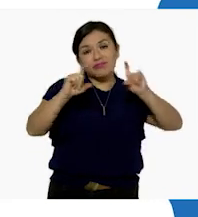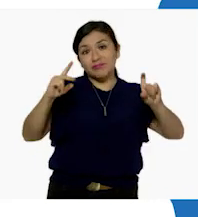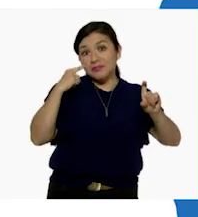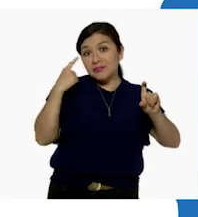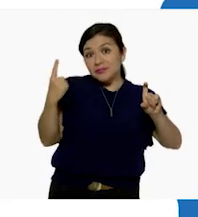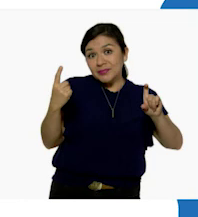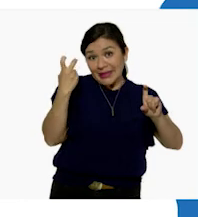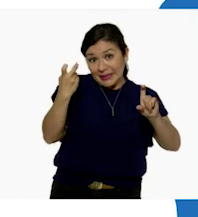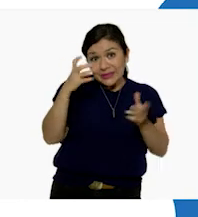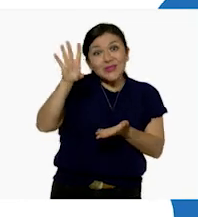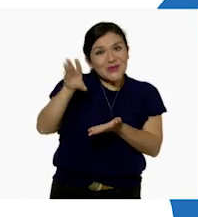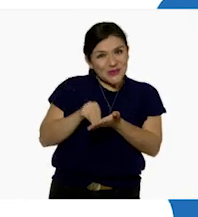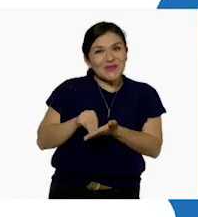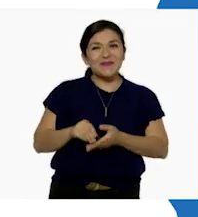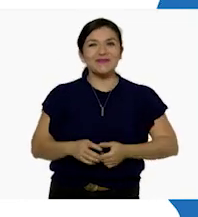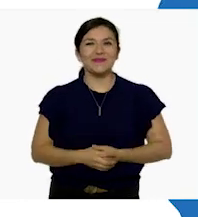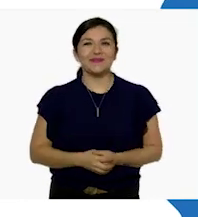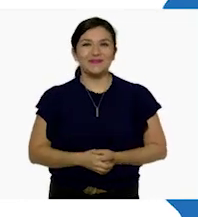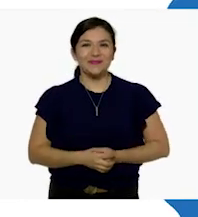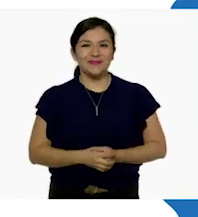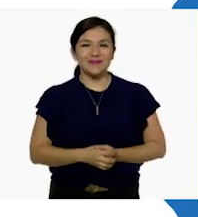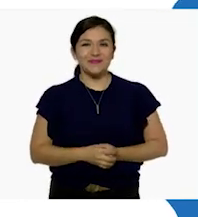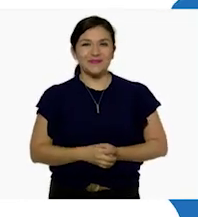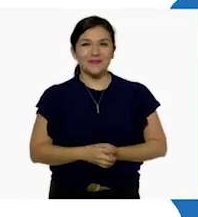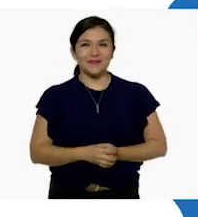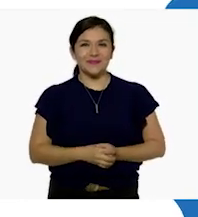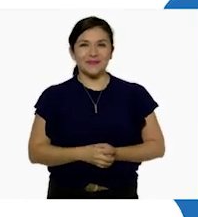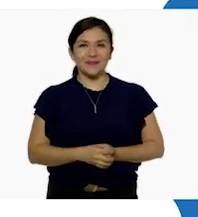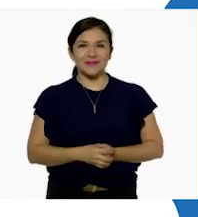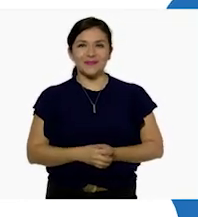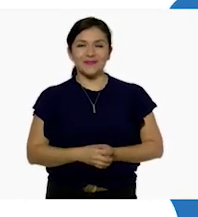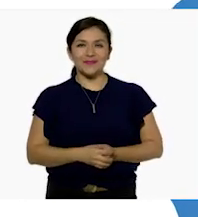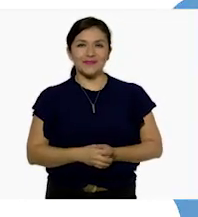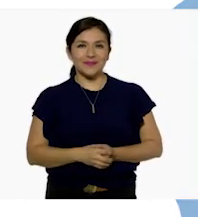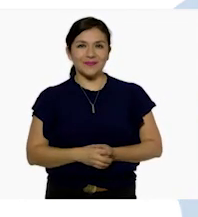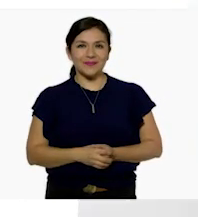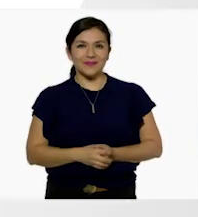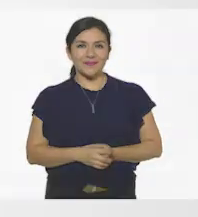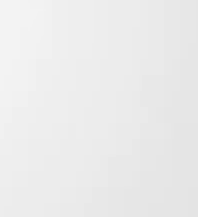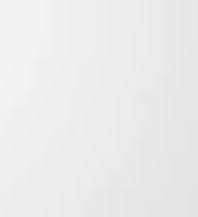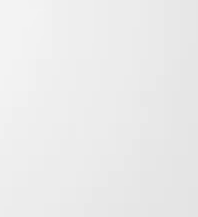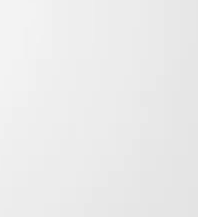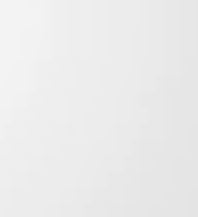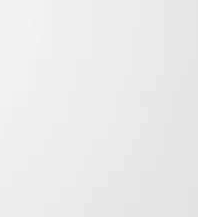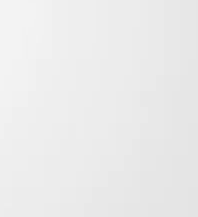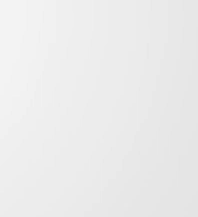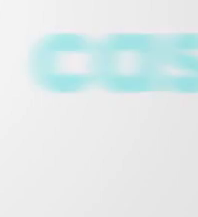liga: aprendeencasa.cep.gov.mx.